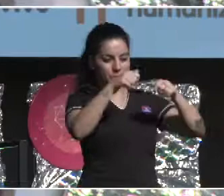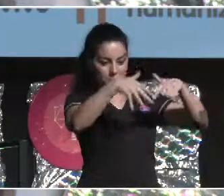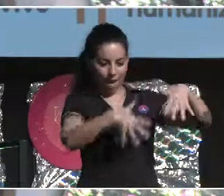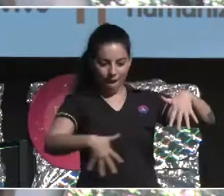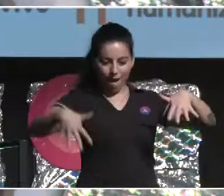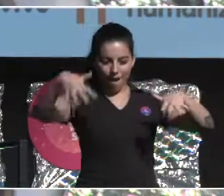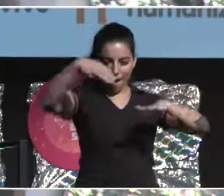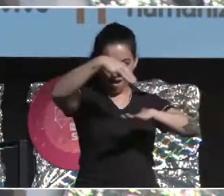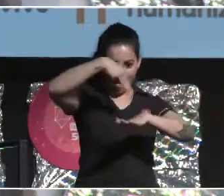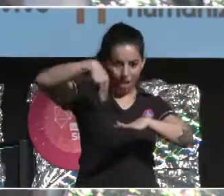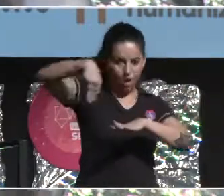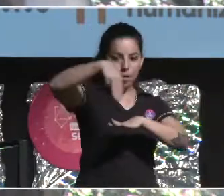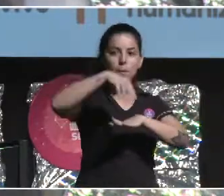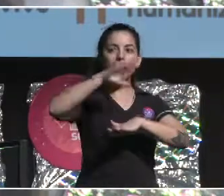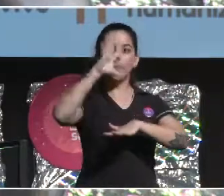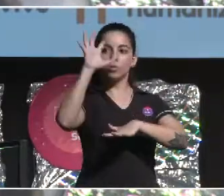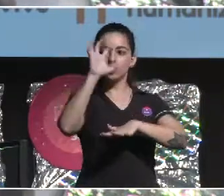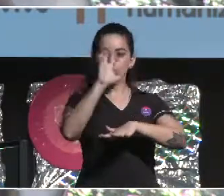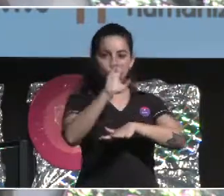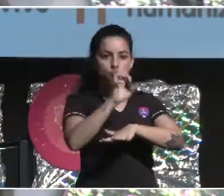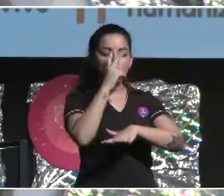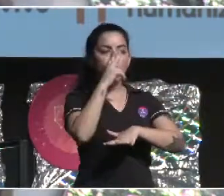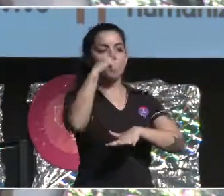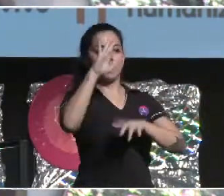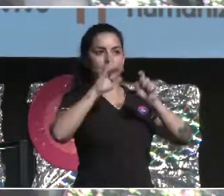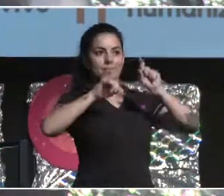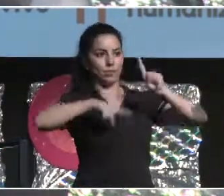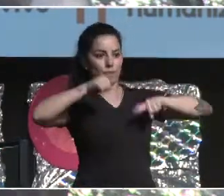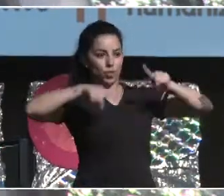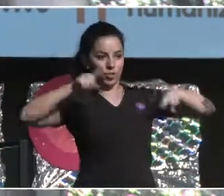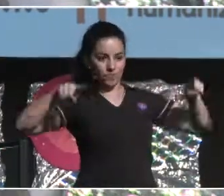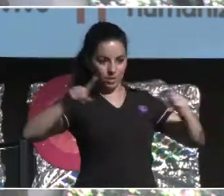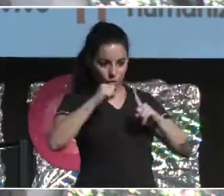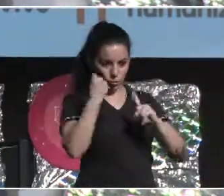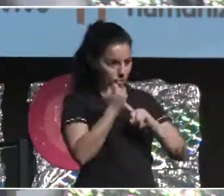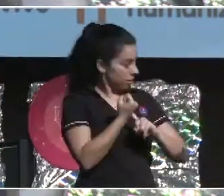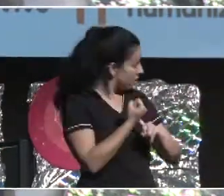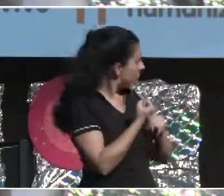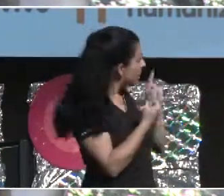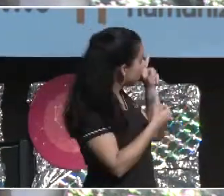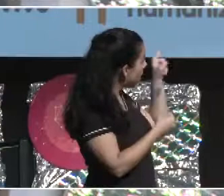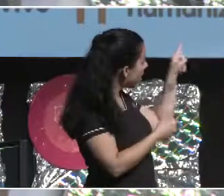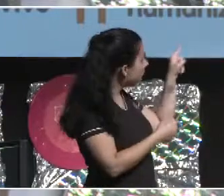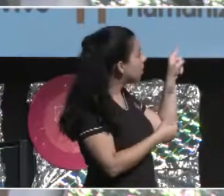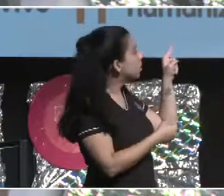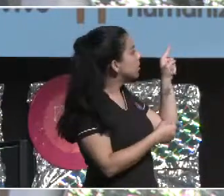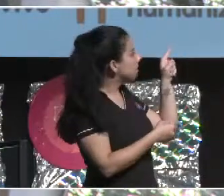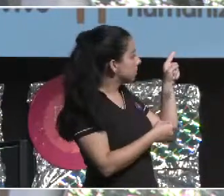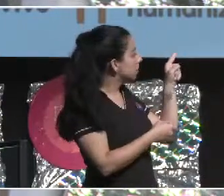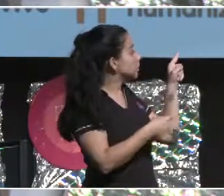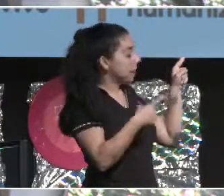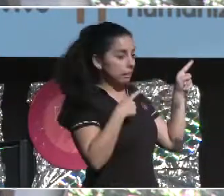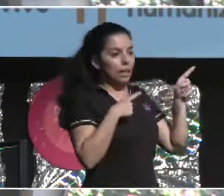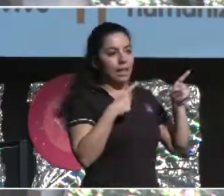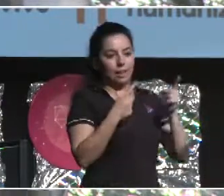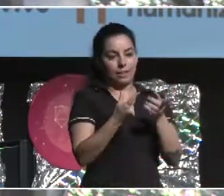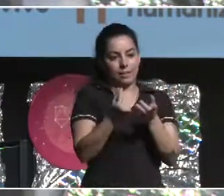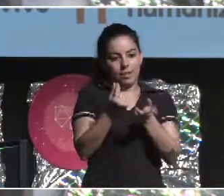las mayores inversiones sociales de las empresas. Quiere decir, hacia dónde se está llevando esos